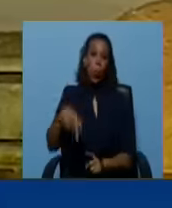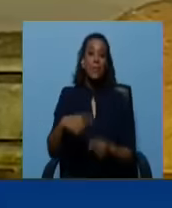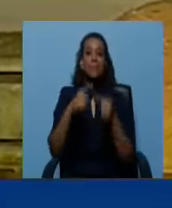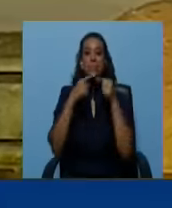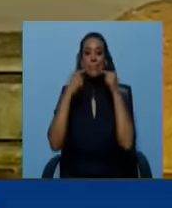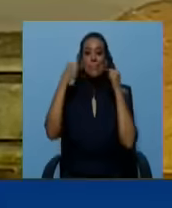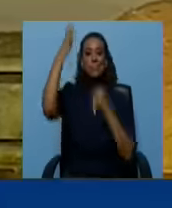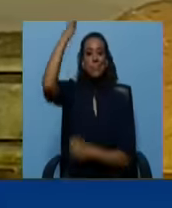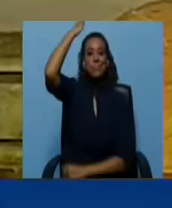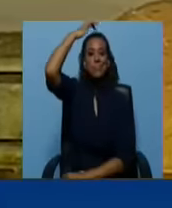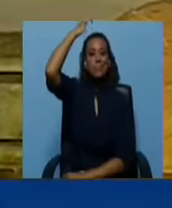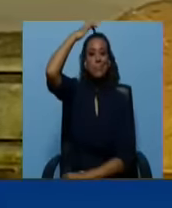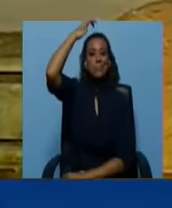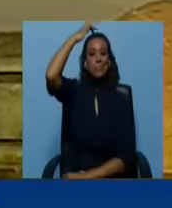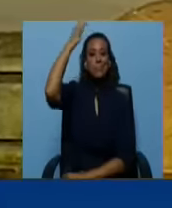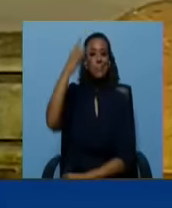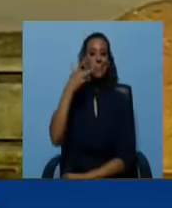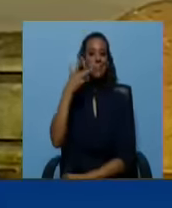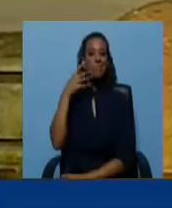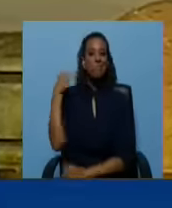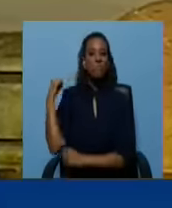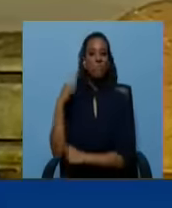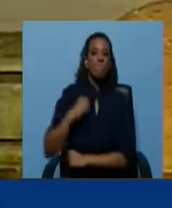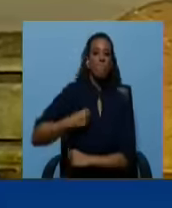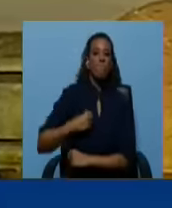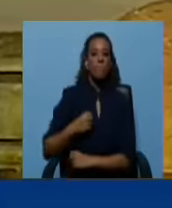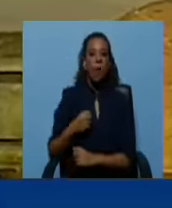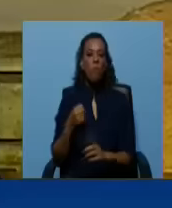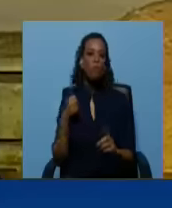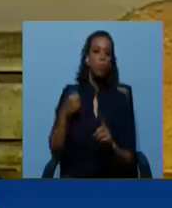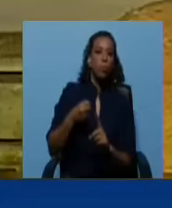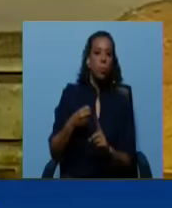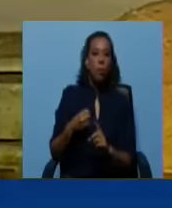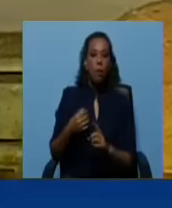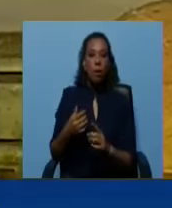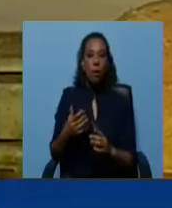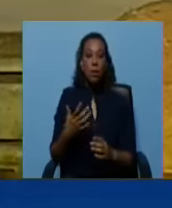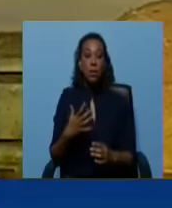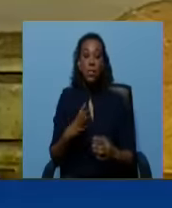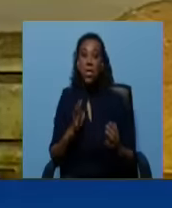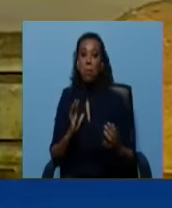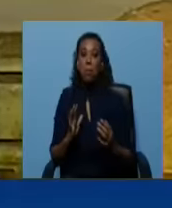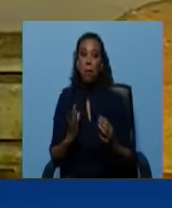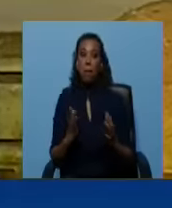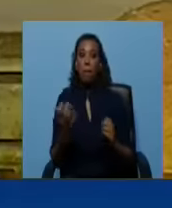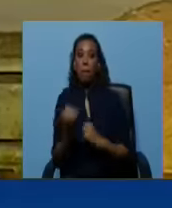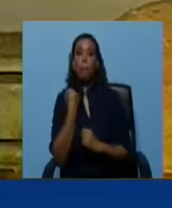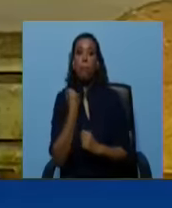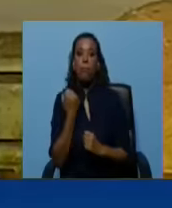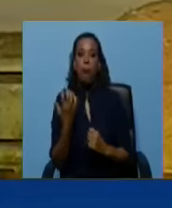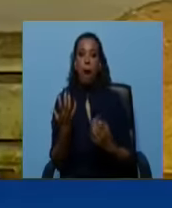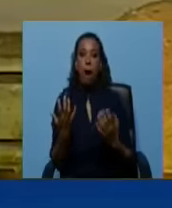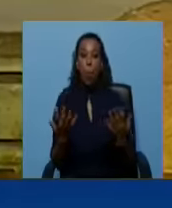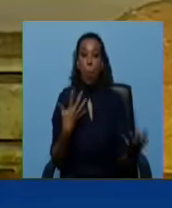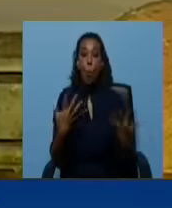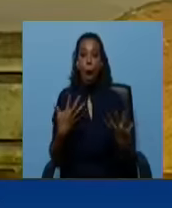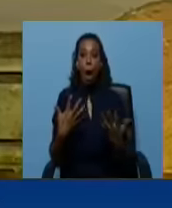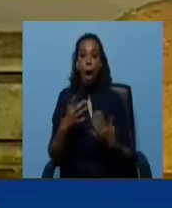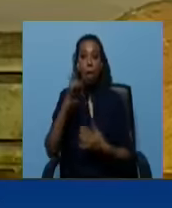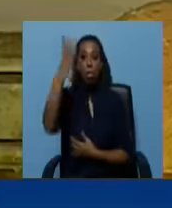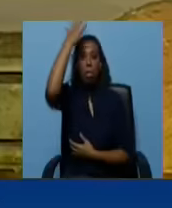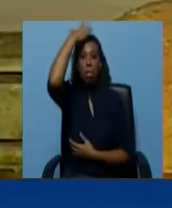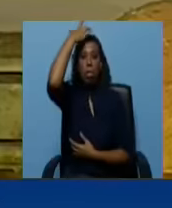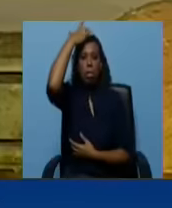sonrisa y si puede te dan con el codo. Y si le da la espalda, te clavan la puñalada.